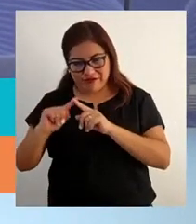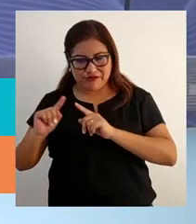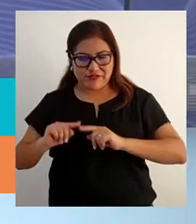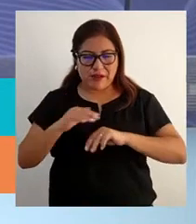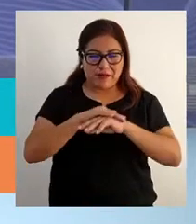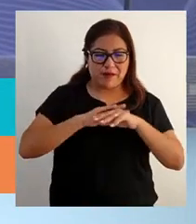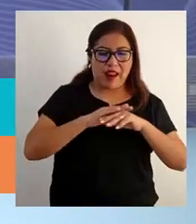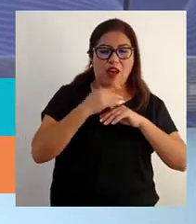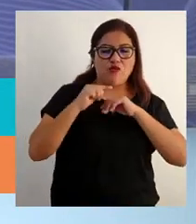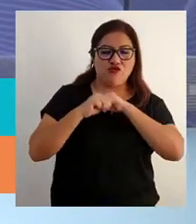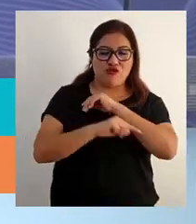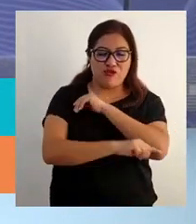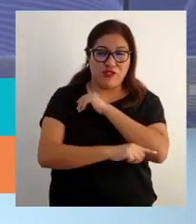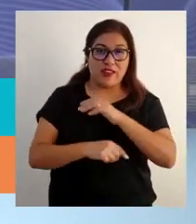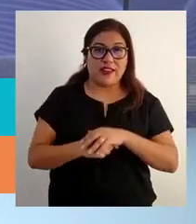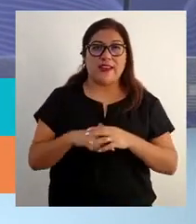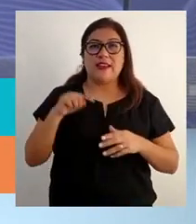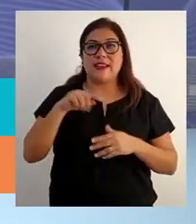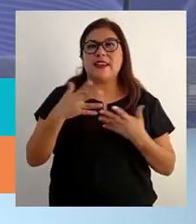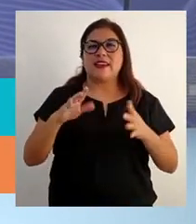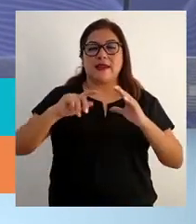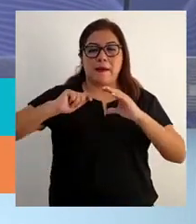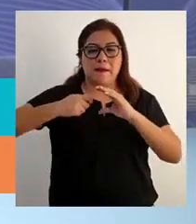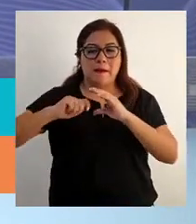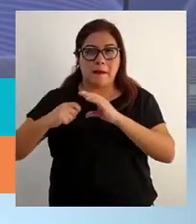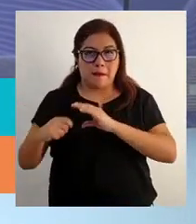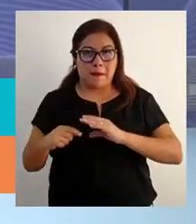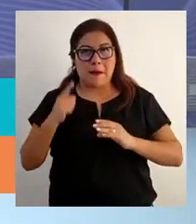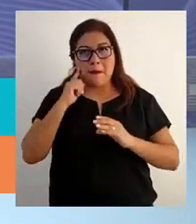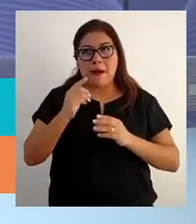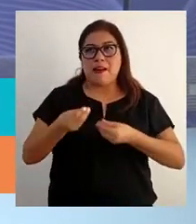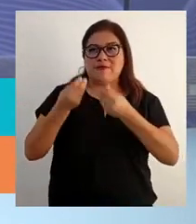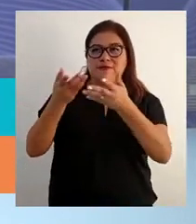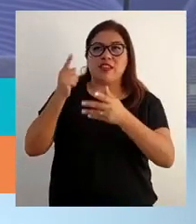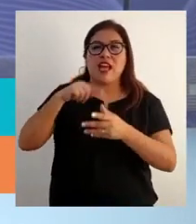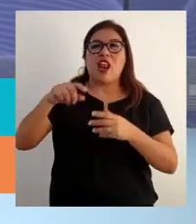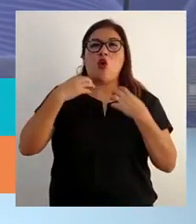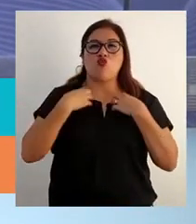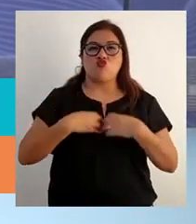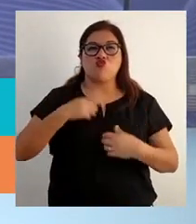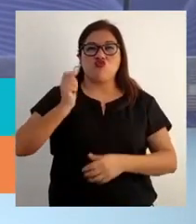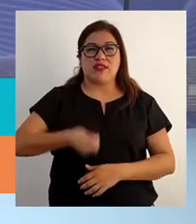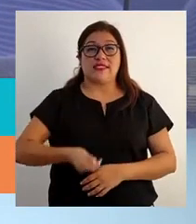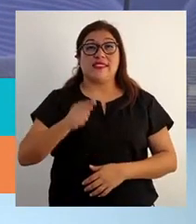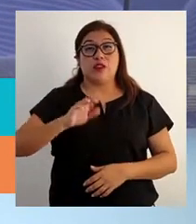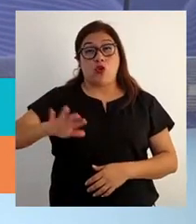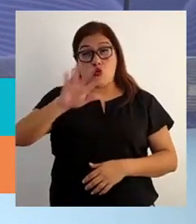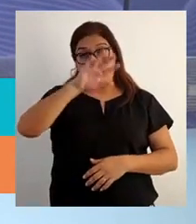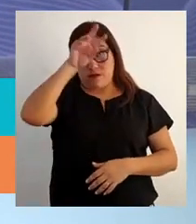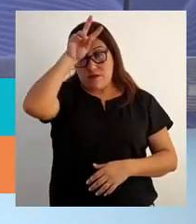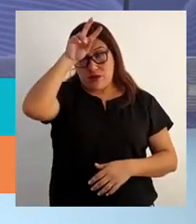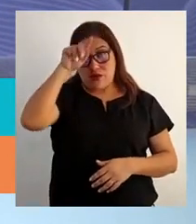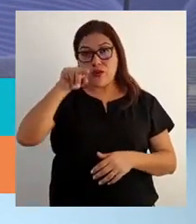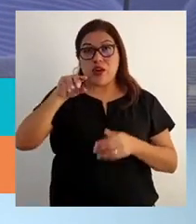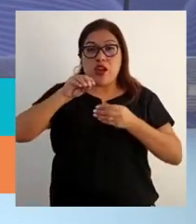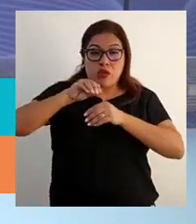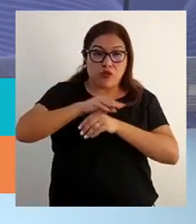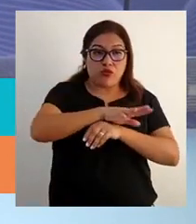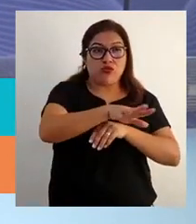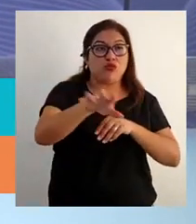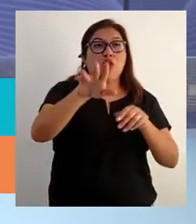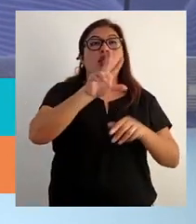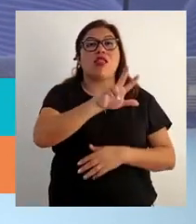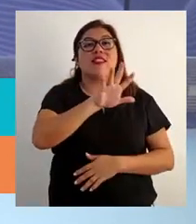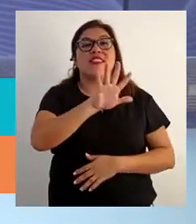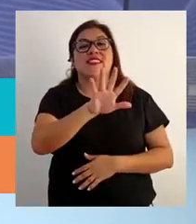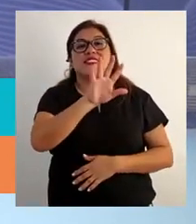¿no? Básicamente en talleres para los jueces y juezas del país, y que se van a replicar en las 35 Cortes